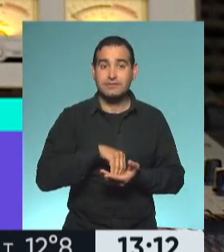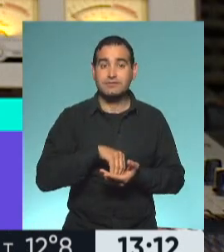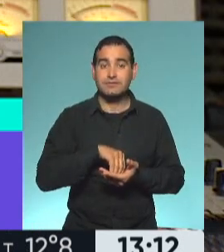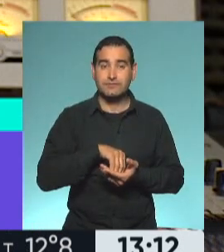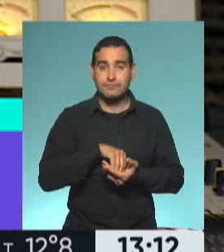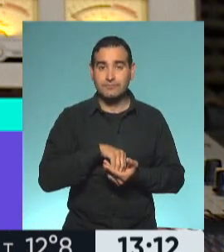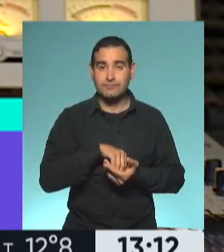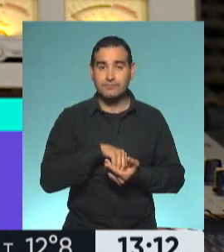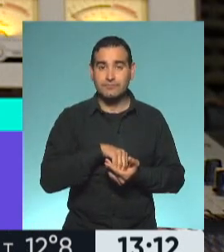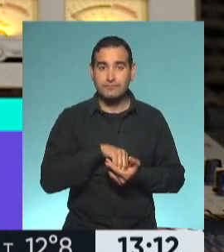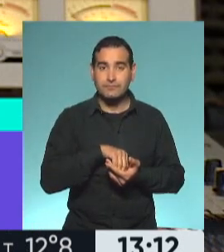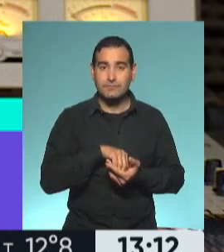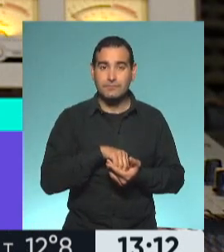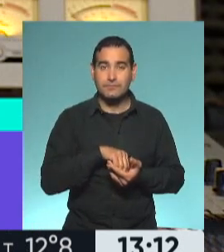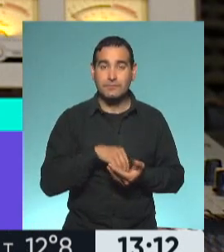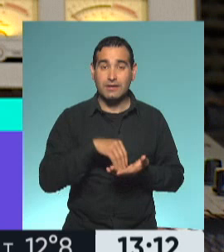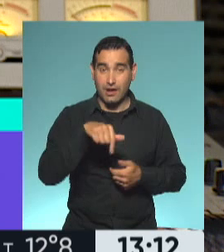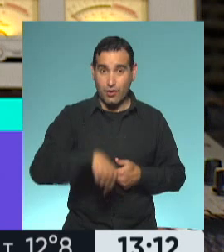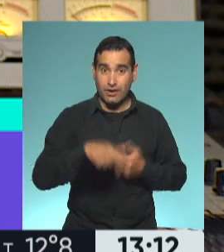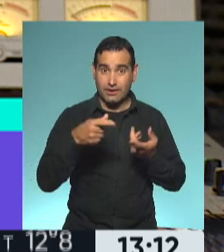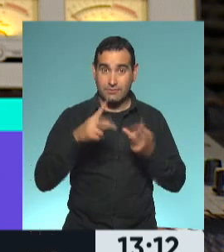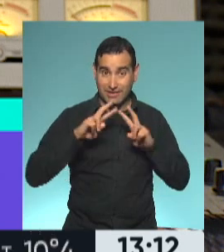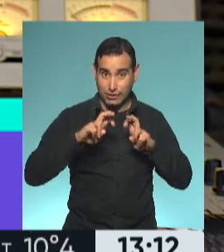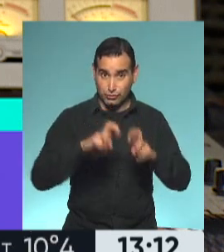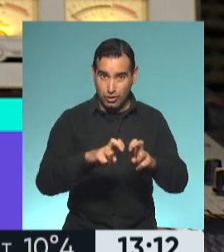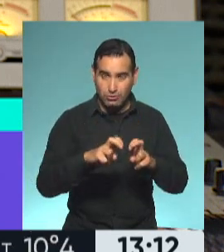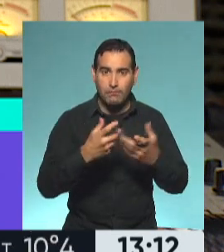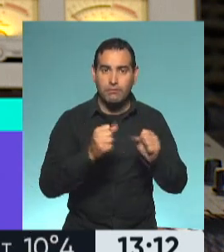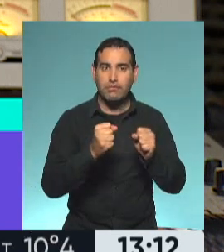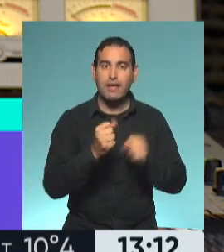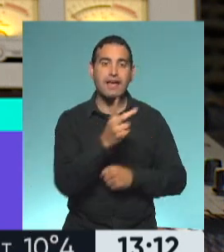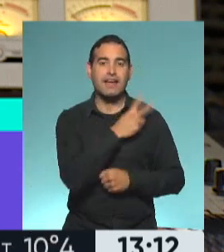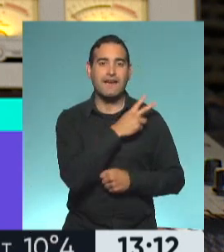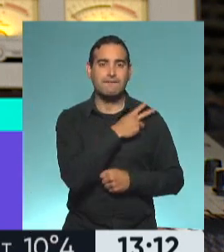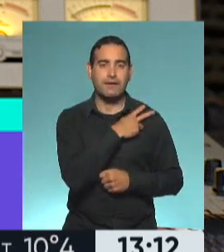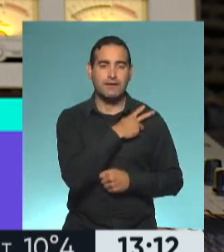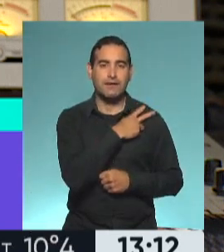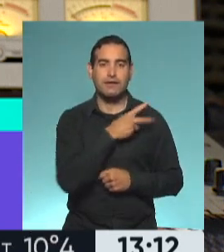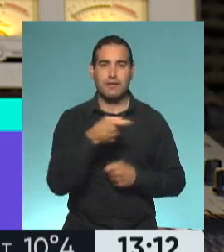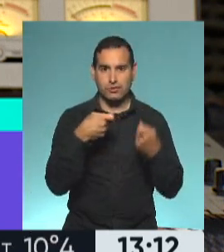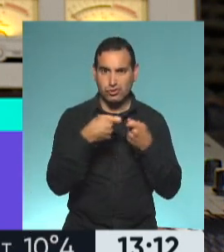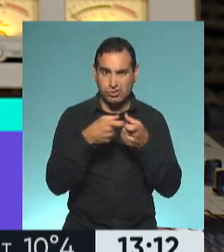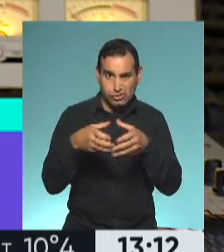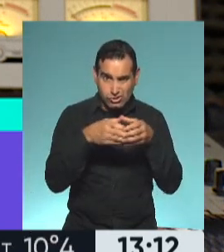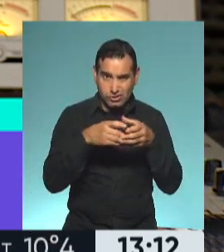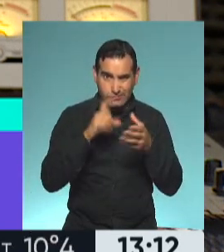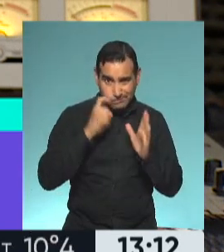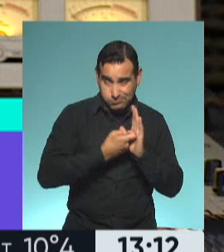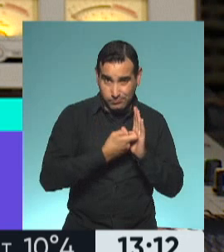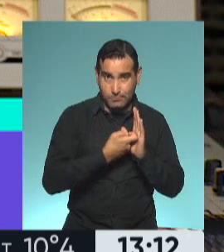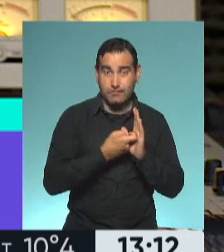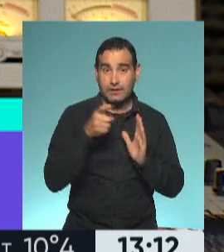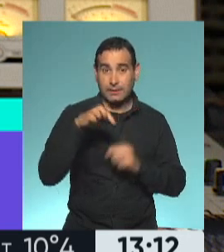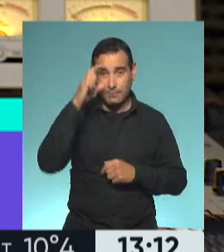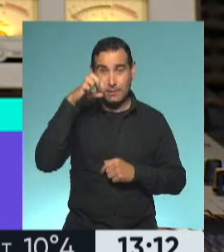la cuestión que se está ventilando, en la causa esta, el jefe de la asociación ilícita que estaría integrando